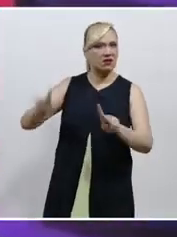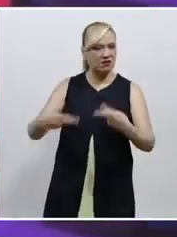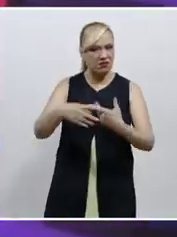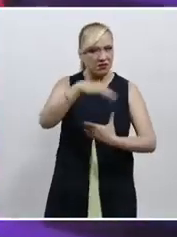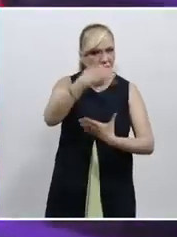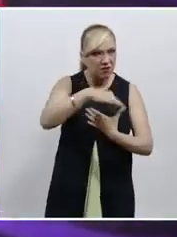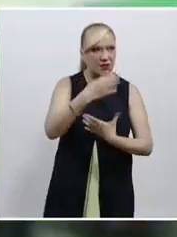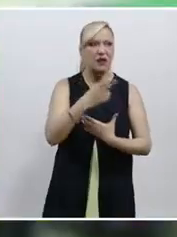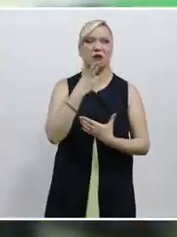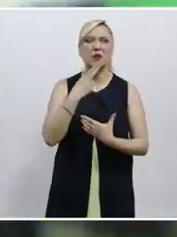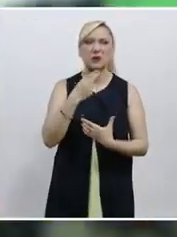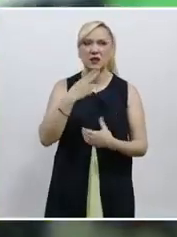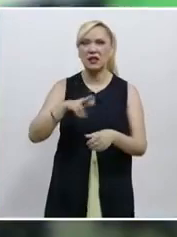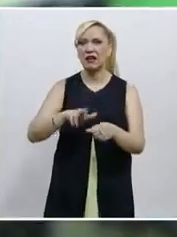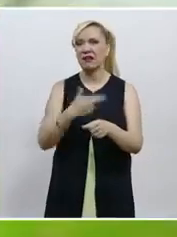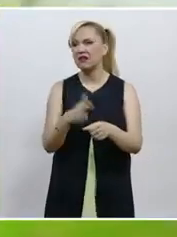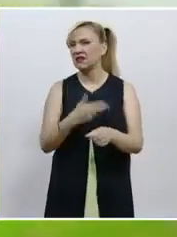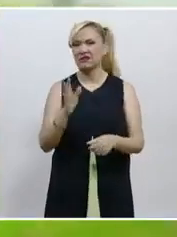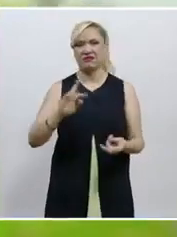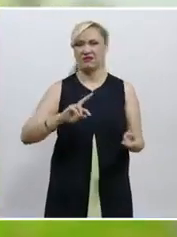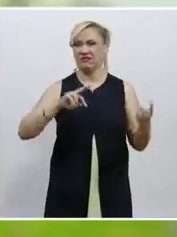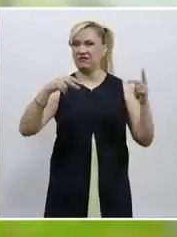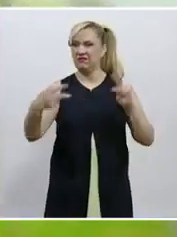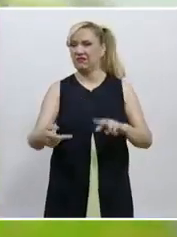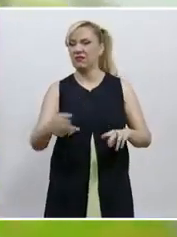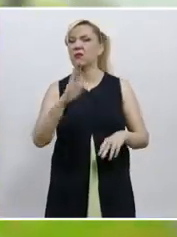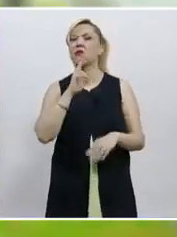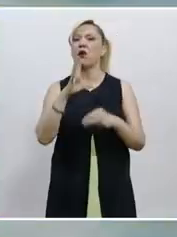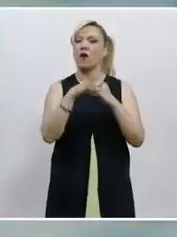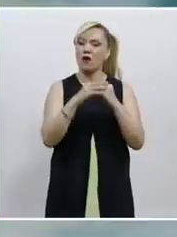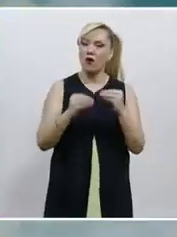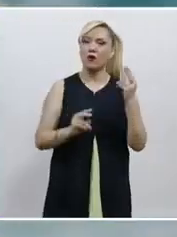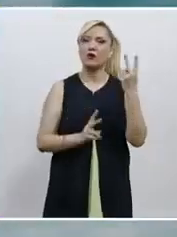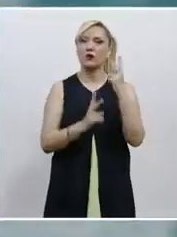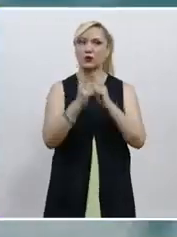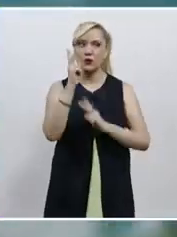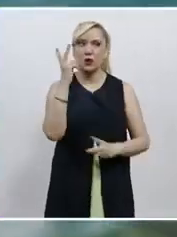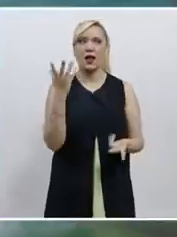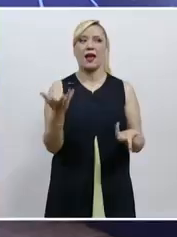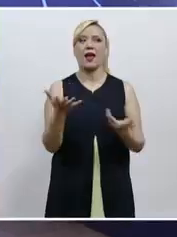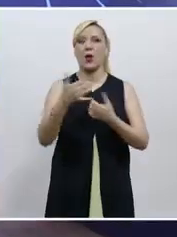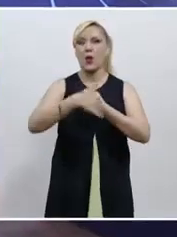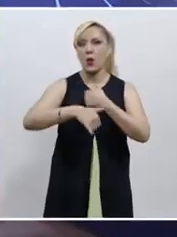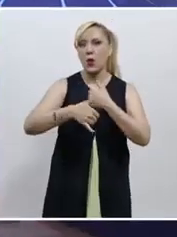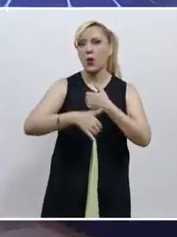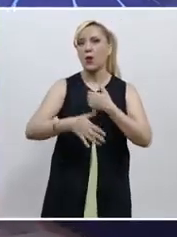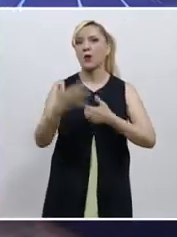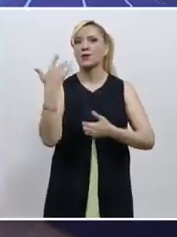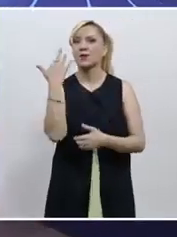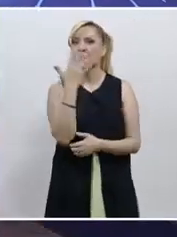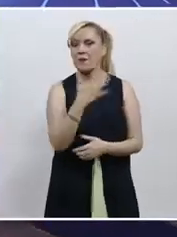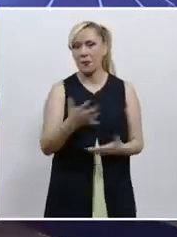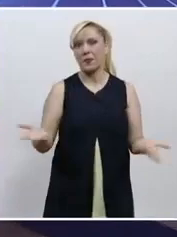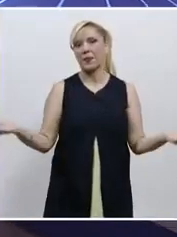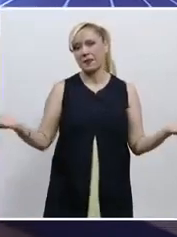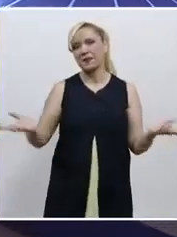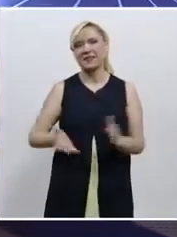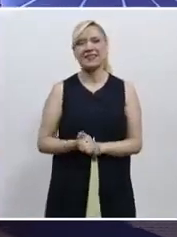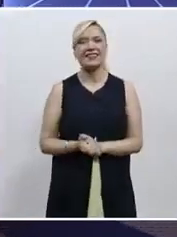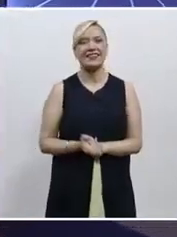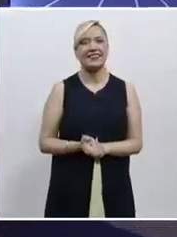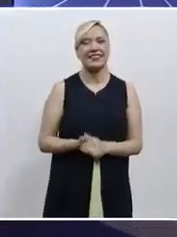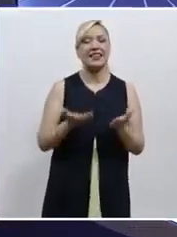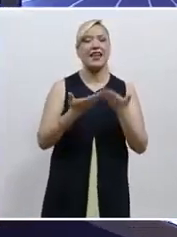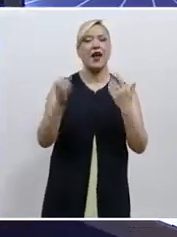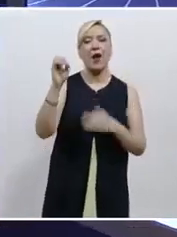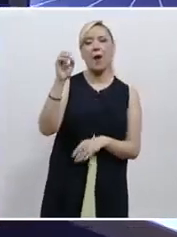y se introduzcan opciones más saludables. Poder Informativo, Jesús Daza. Por su parte, la Organización Panamericana